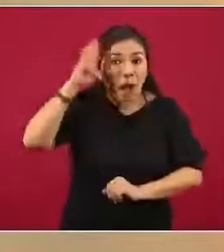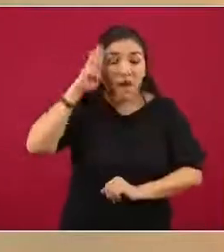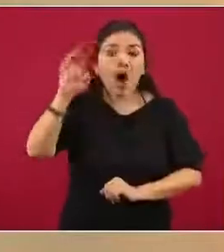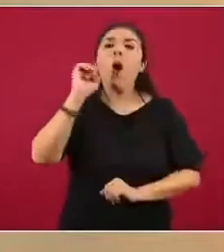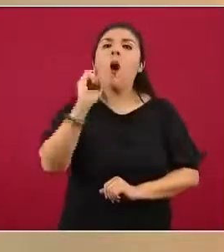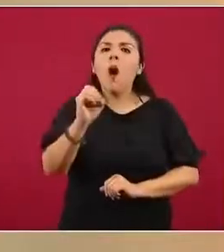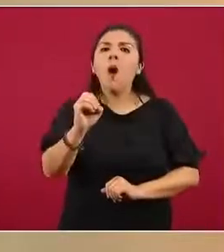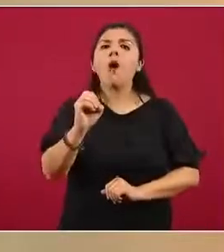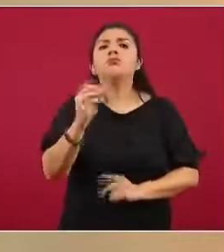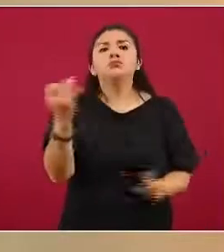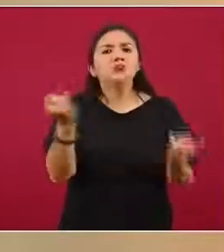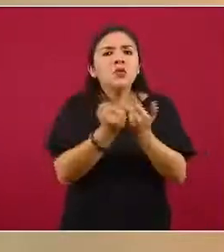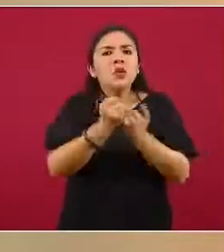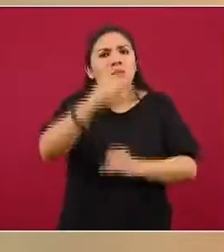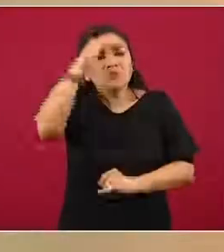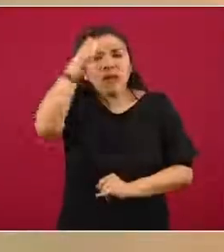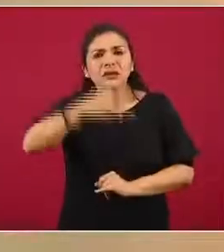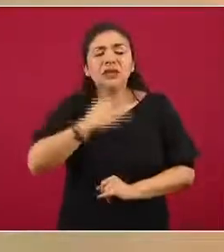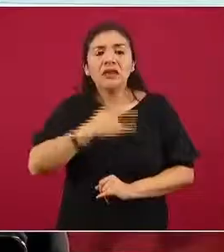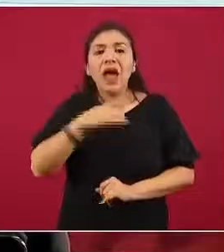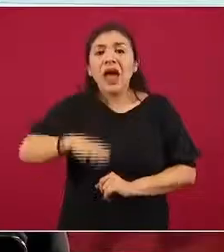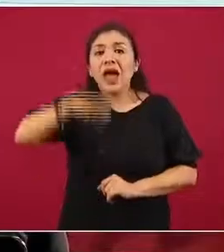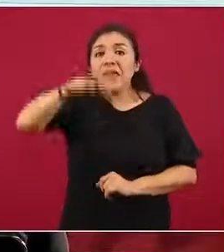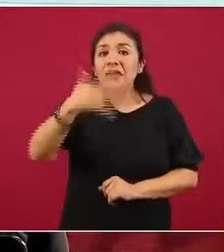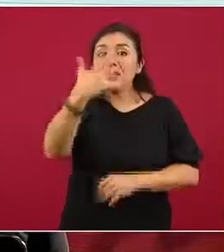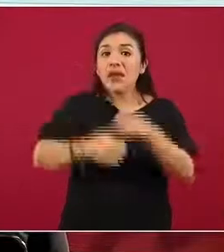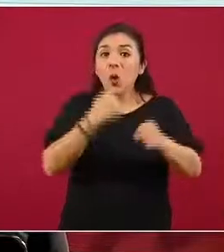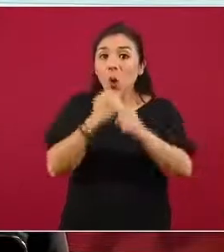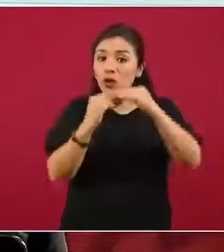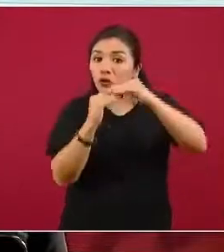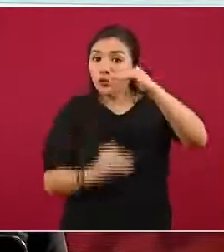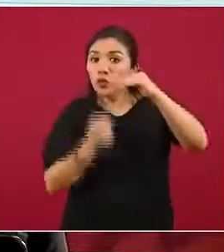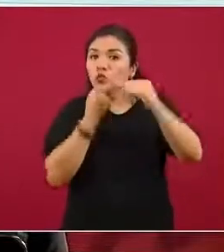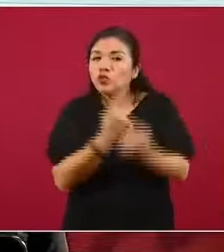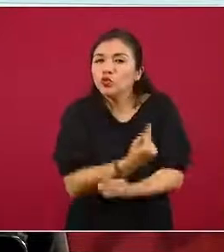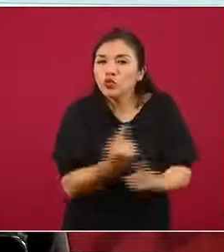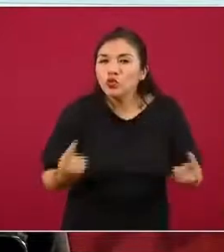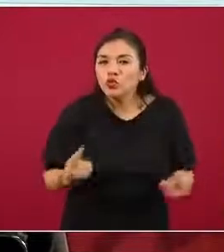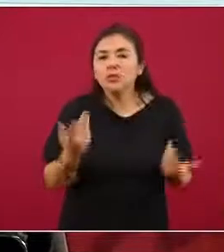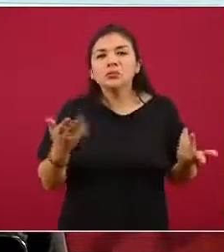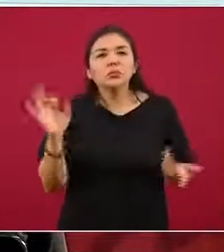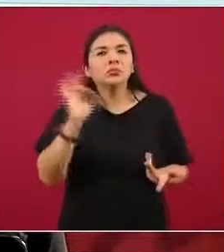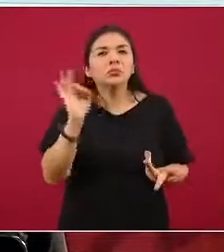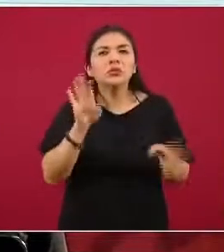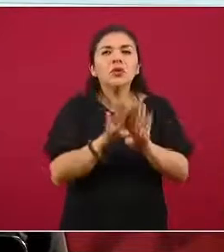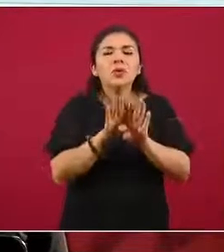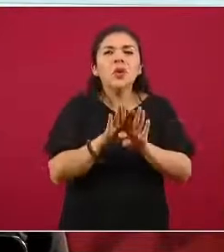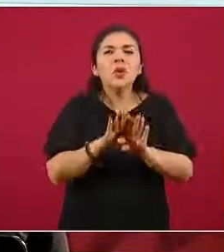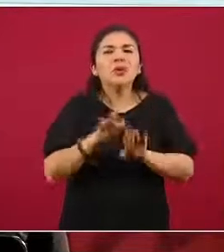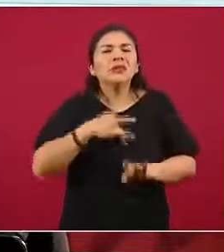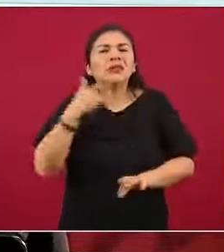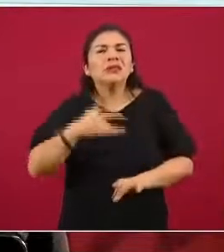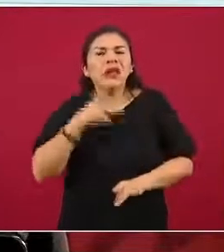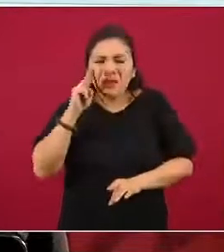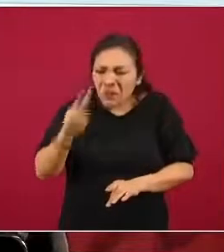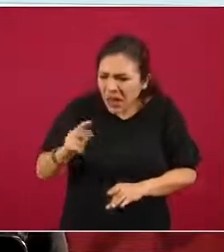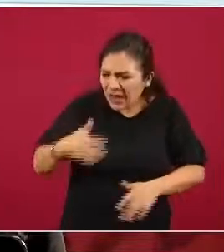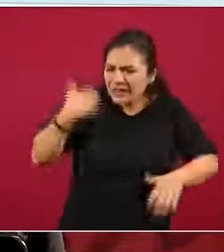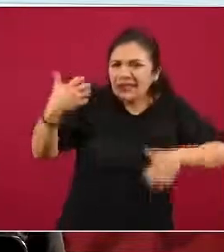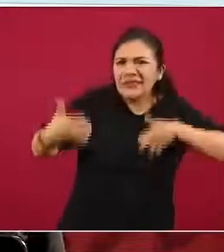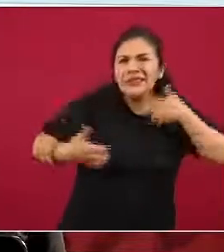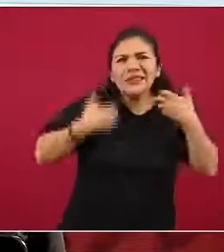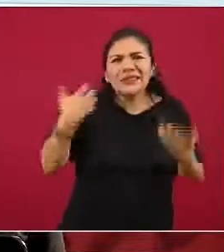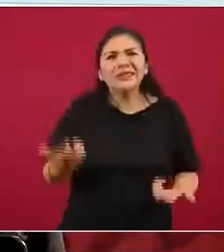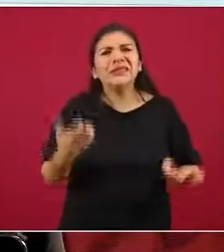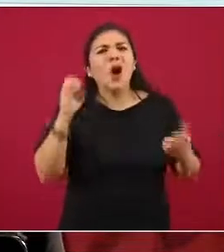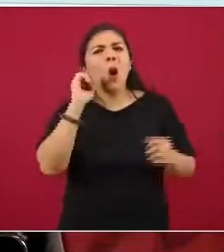pues también considerar a los menores de 5 años como pues en algún tema de irritabilidad o